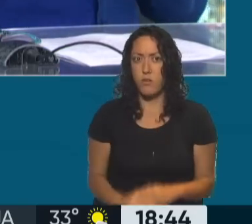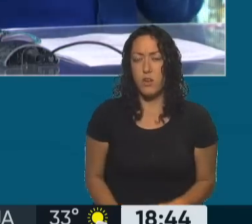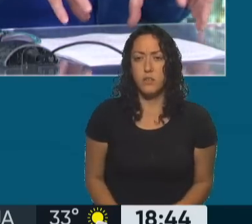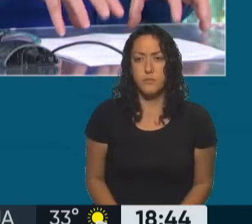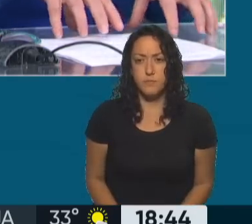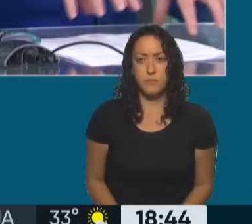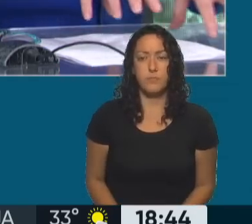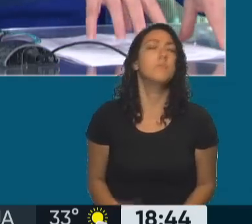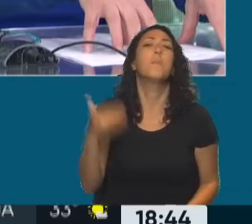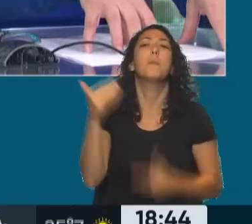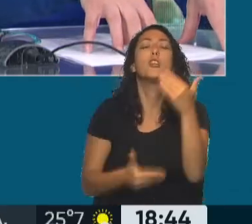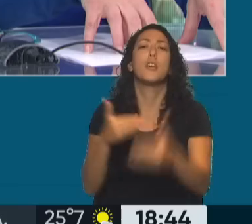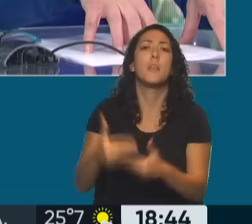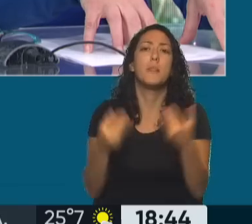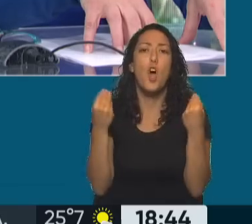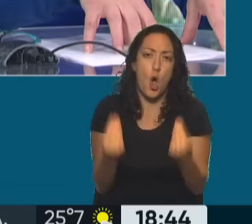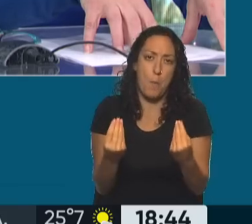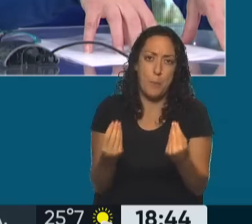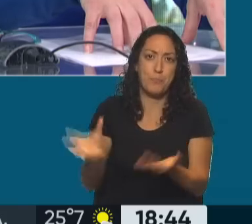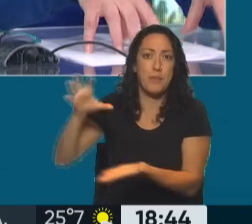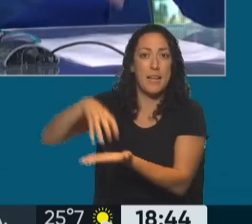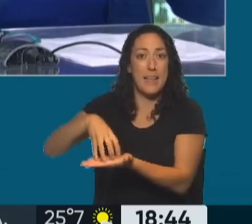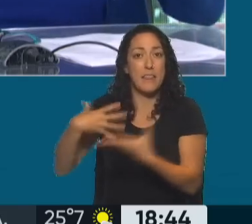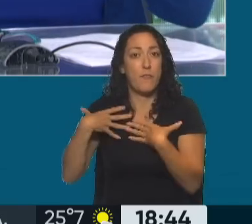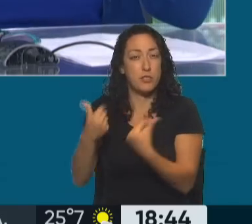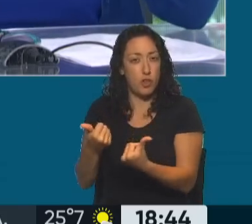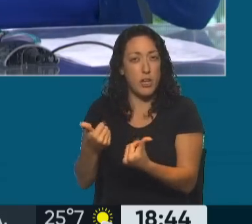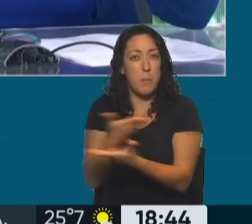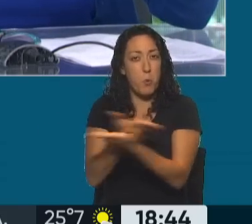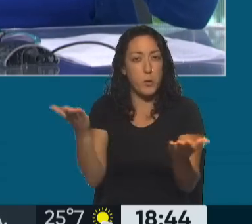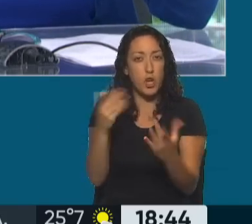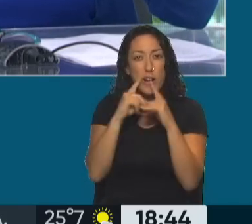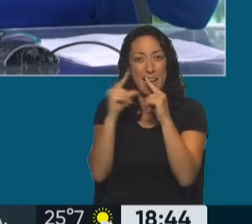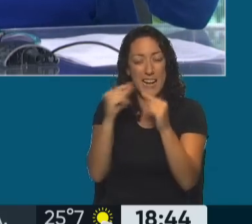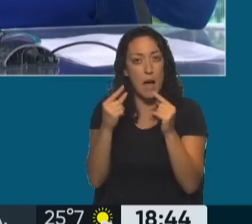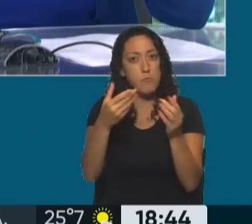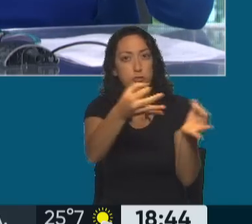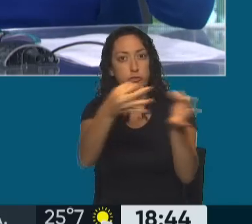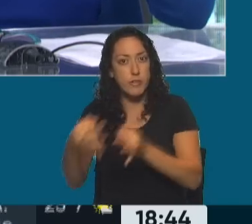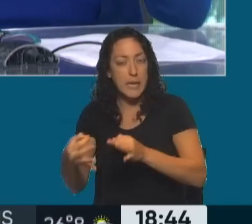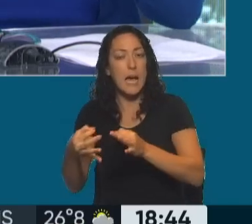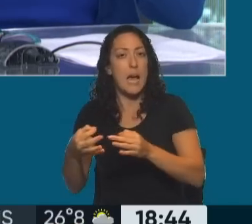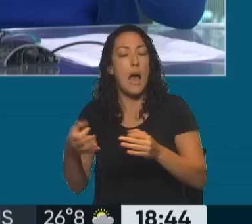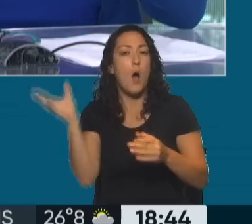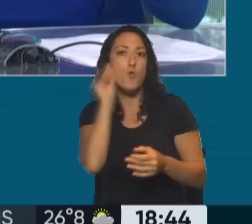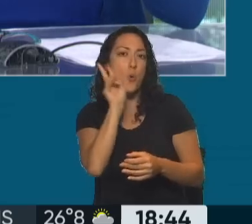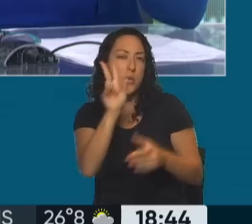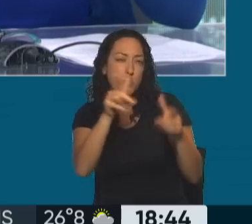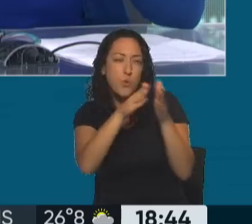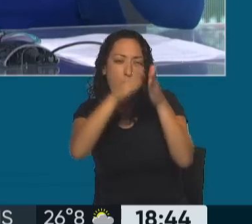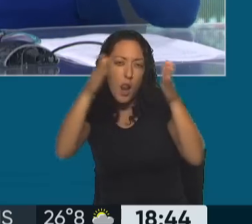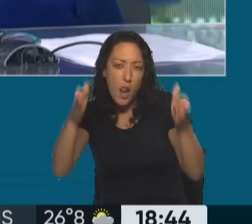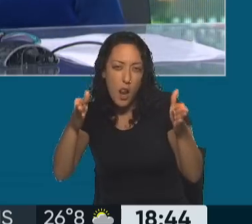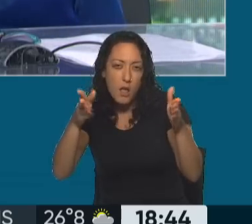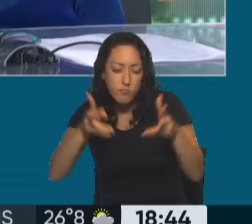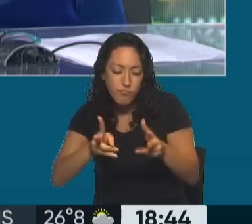¿Cuál es el procedimiento? Llega un reclamo a la Defensoría, analizamos la pieza audiovisual, en este caso no un fragmento